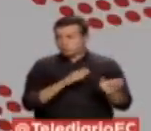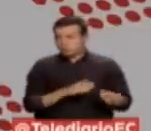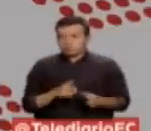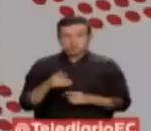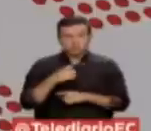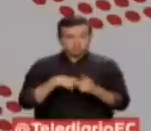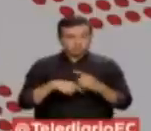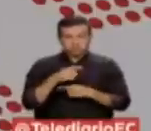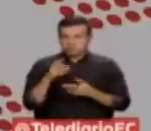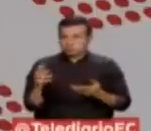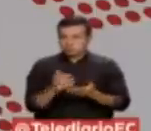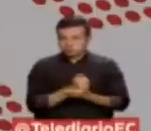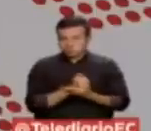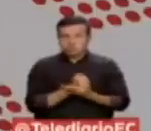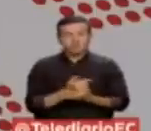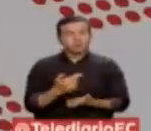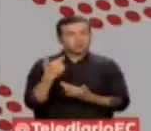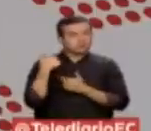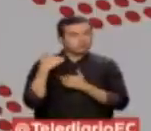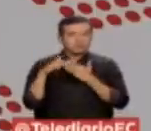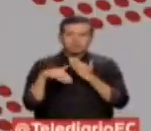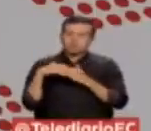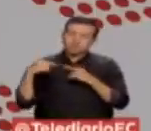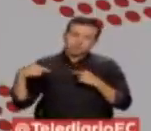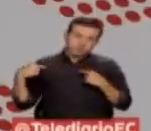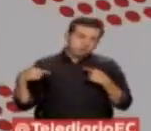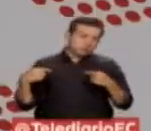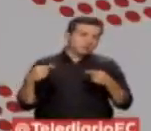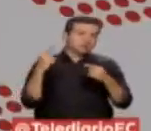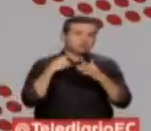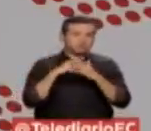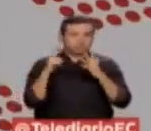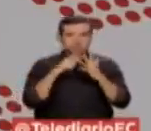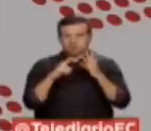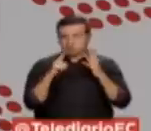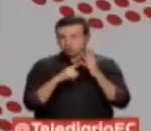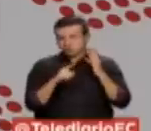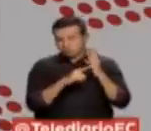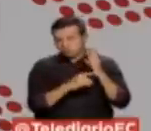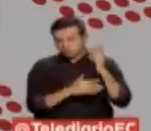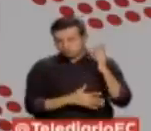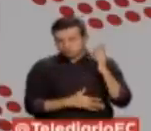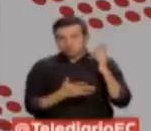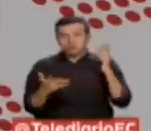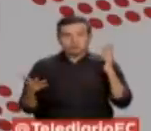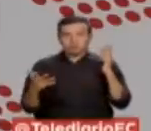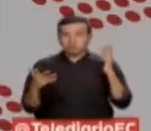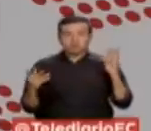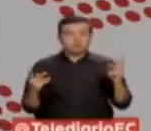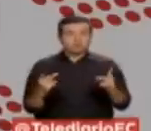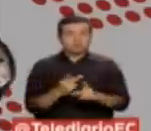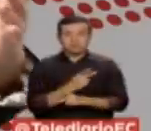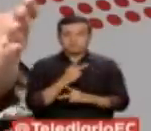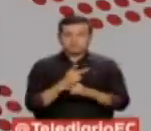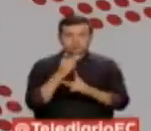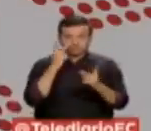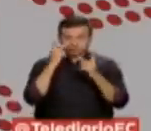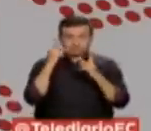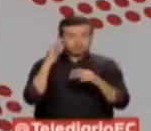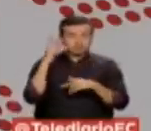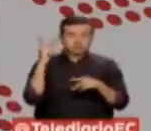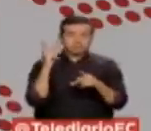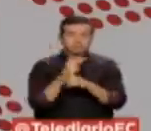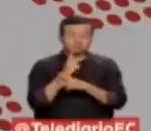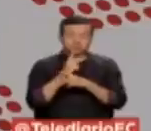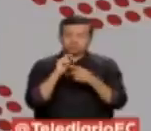recuperación Esta es una tarea de todos los días hay diferentes tipos de delito eh el delito que mide el máximo nivel de